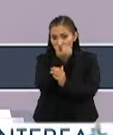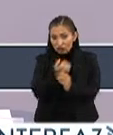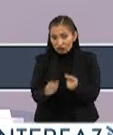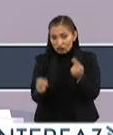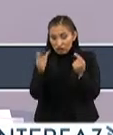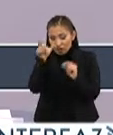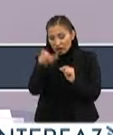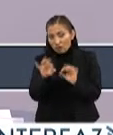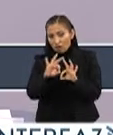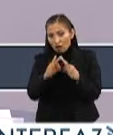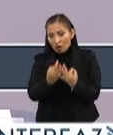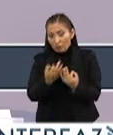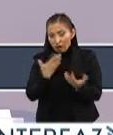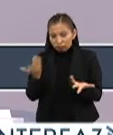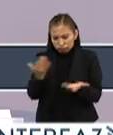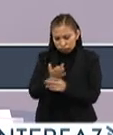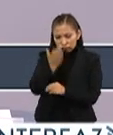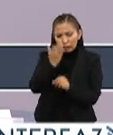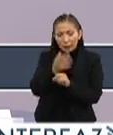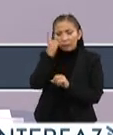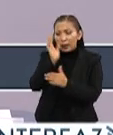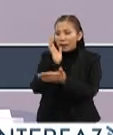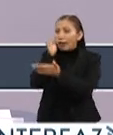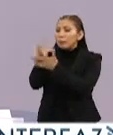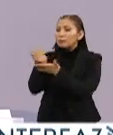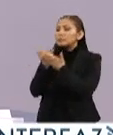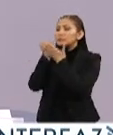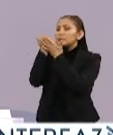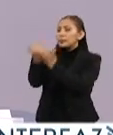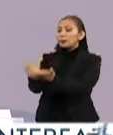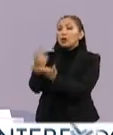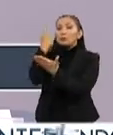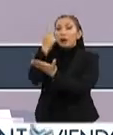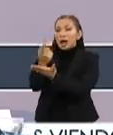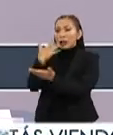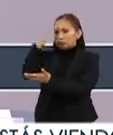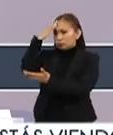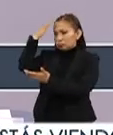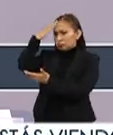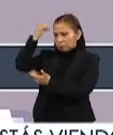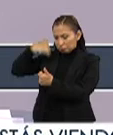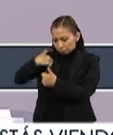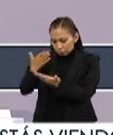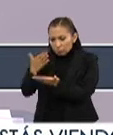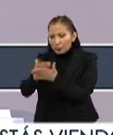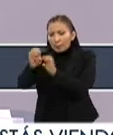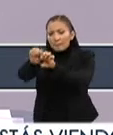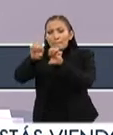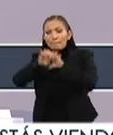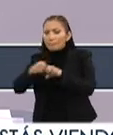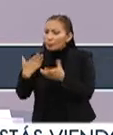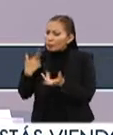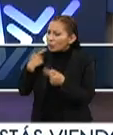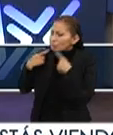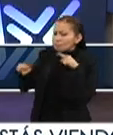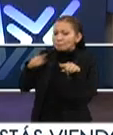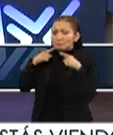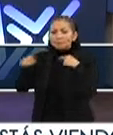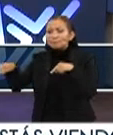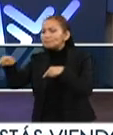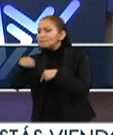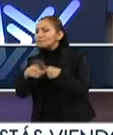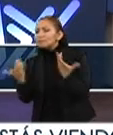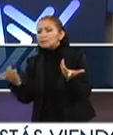habilidades y actitudes suficientes para poder generar o para poder ser líderes en un equipo multidisciplinario,